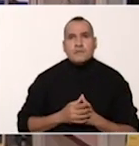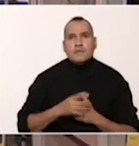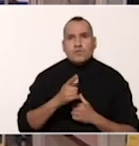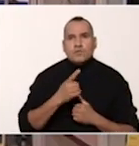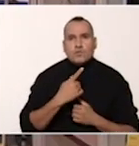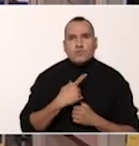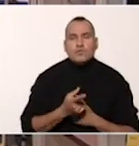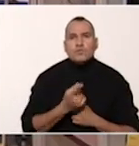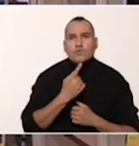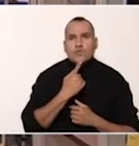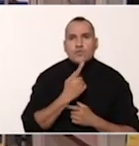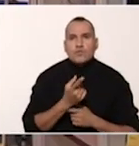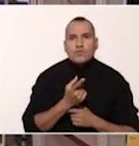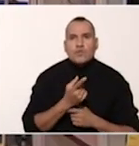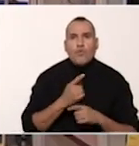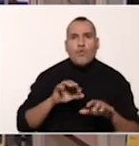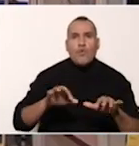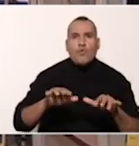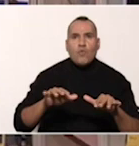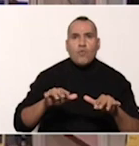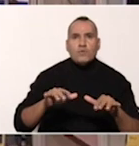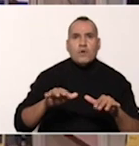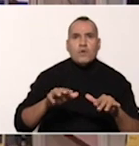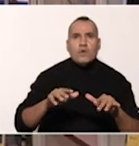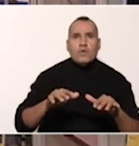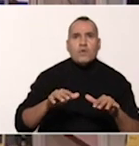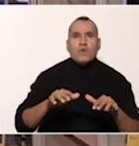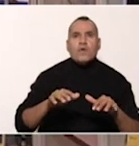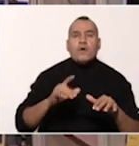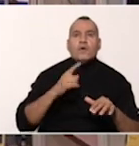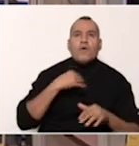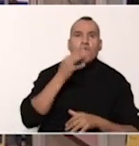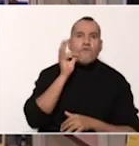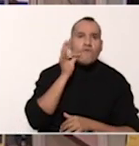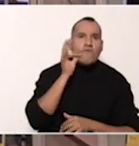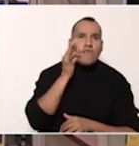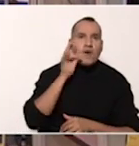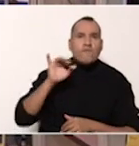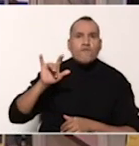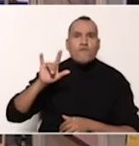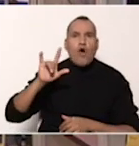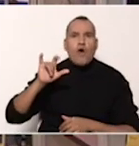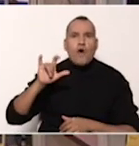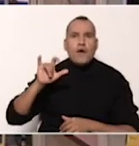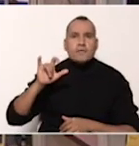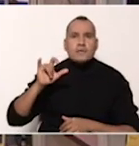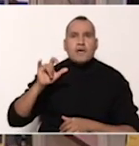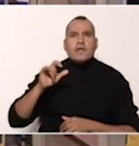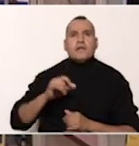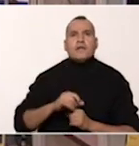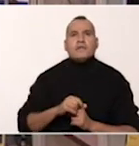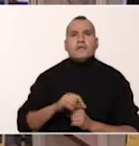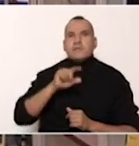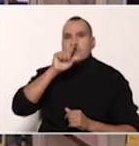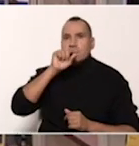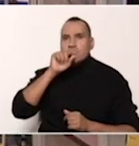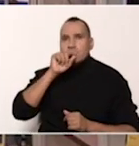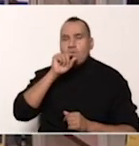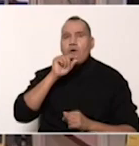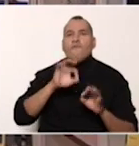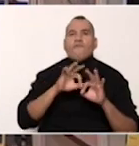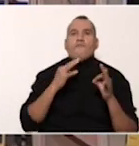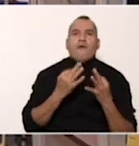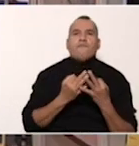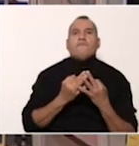a visitar las redes sociales en Facebook e Instagram con la cuenta @Cada Familia Una Escuela y en Twitter